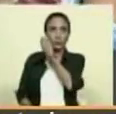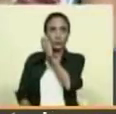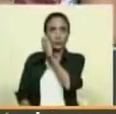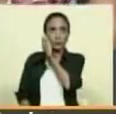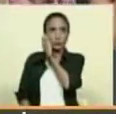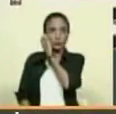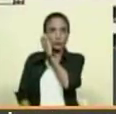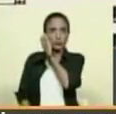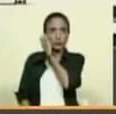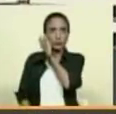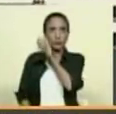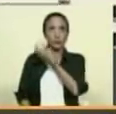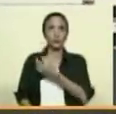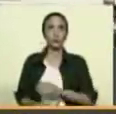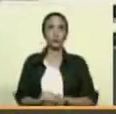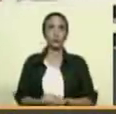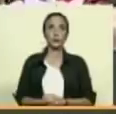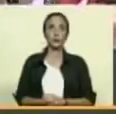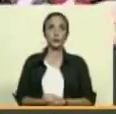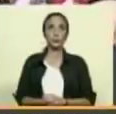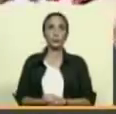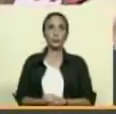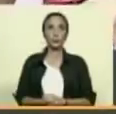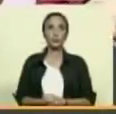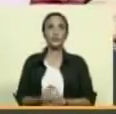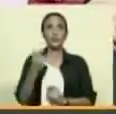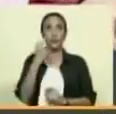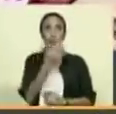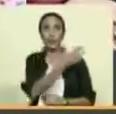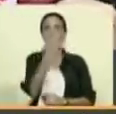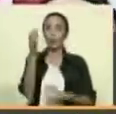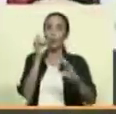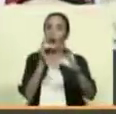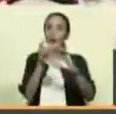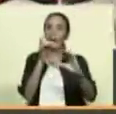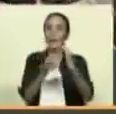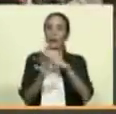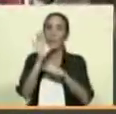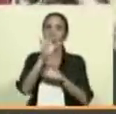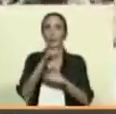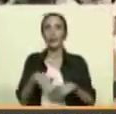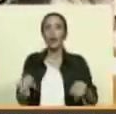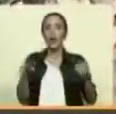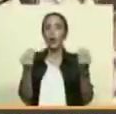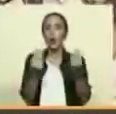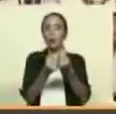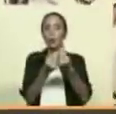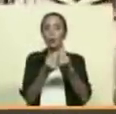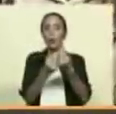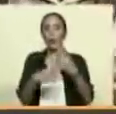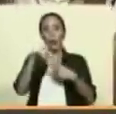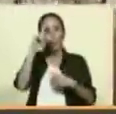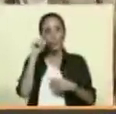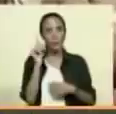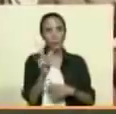Ese carné de la patria y el carné del Partido Socialista Unido de Venezuela,